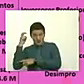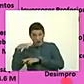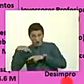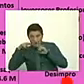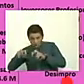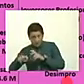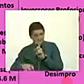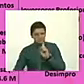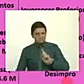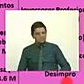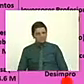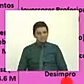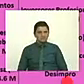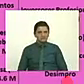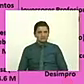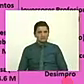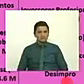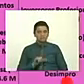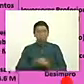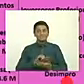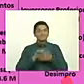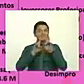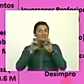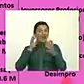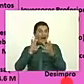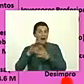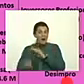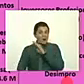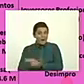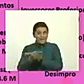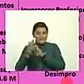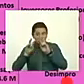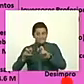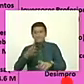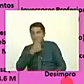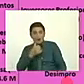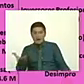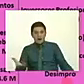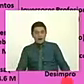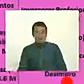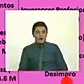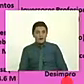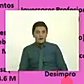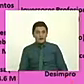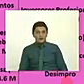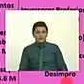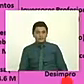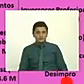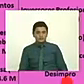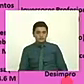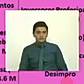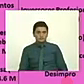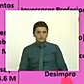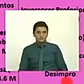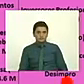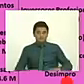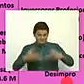Esta parte de los sobornos no tiene investigación. Y el